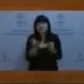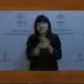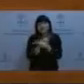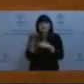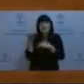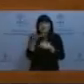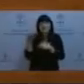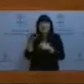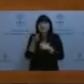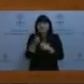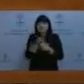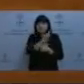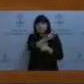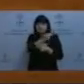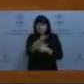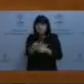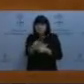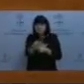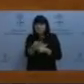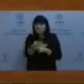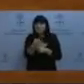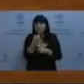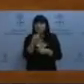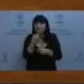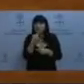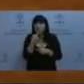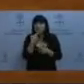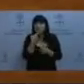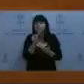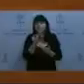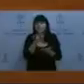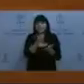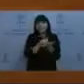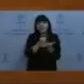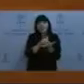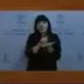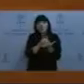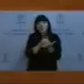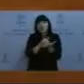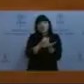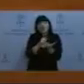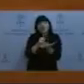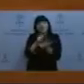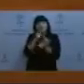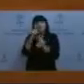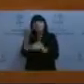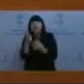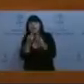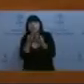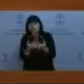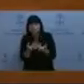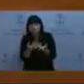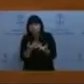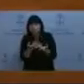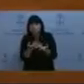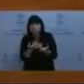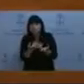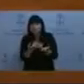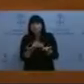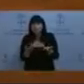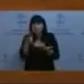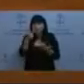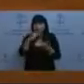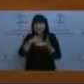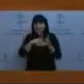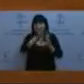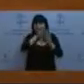Ovidio Que seguro que ya lo sabe Que mire lo que cobran Por convenio las camareras de piso En otras regiones Donde se ha invertido Donde están los puestos primeros De este